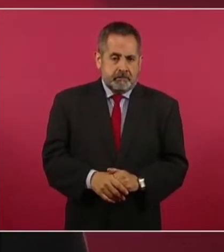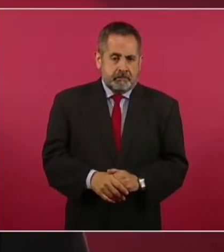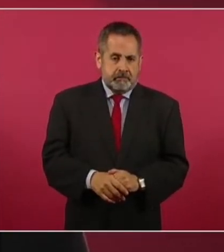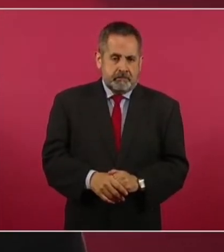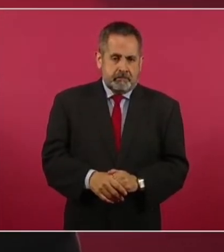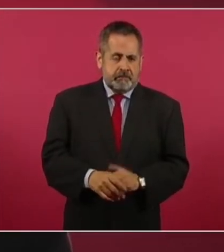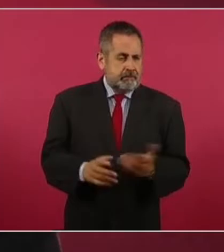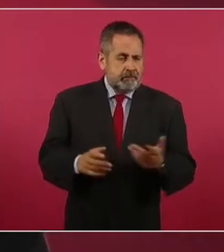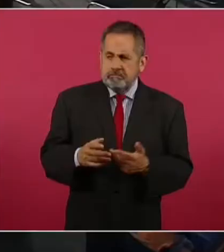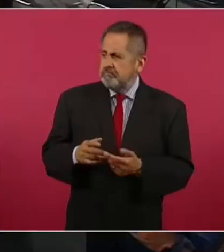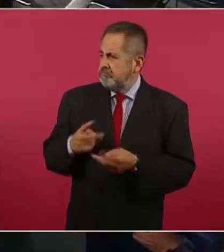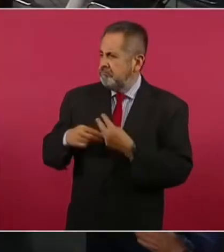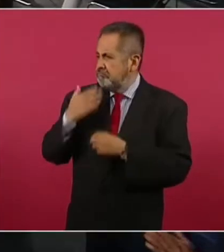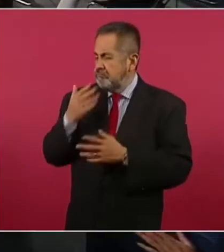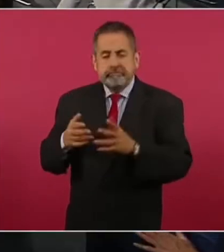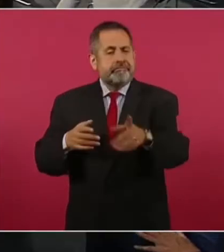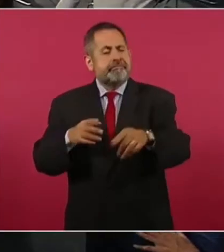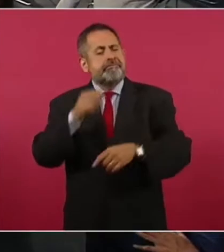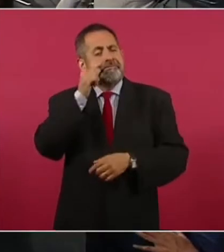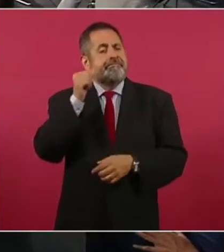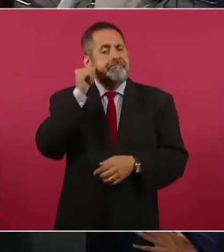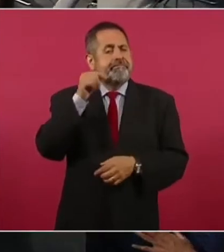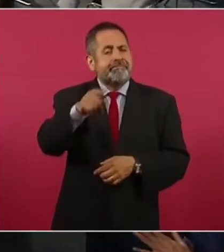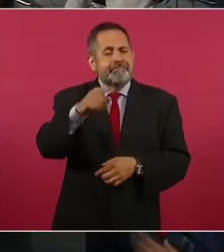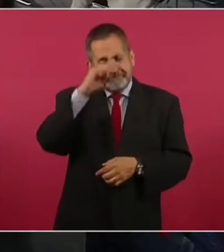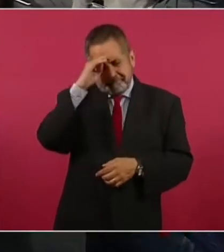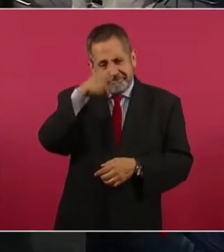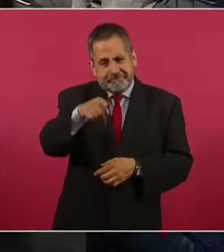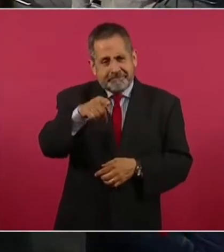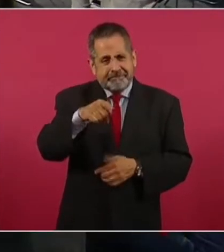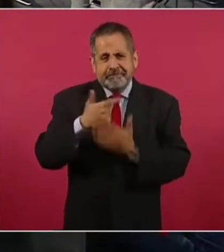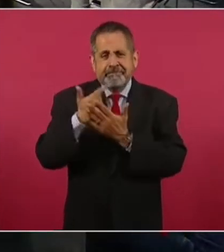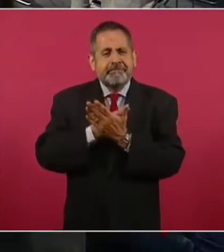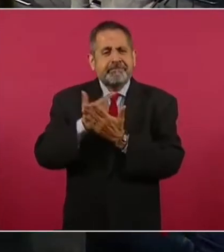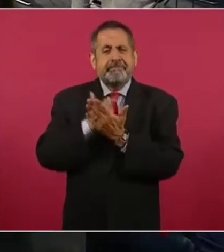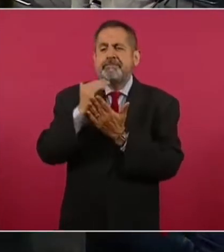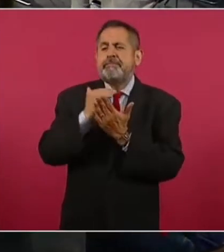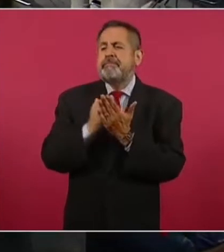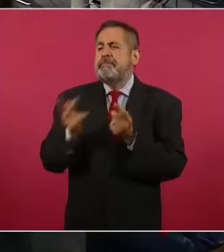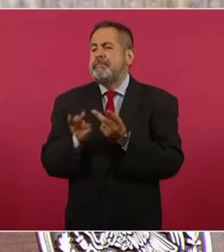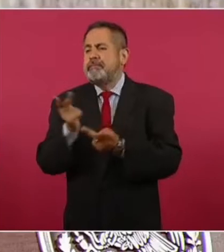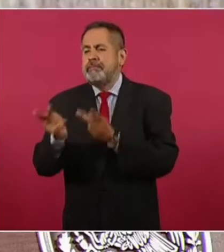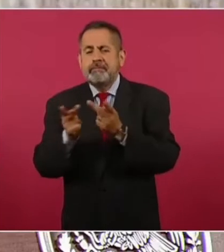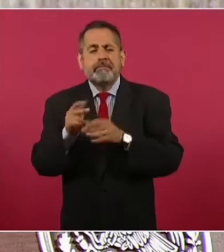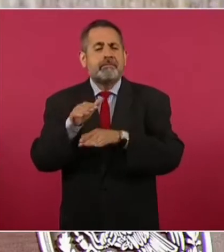Y nos va bien. Ayer la encuesta que mide